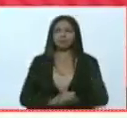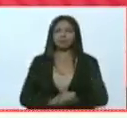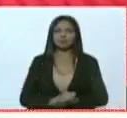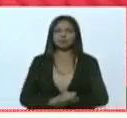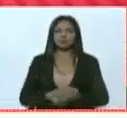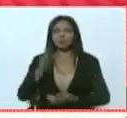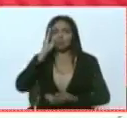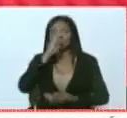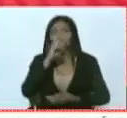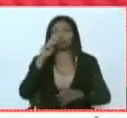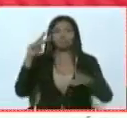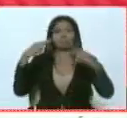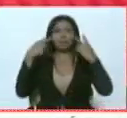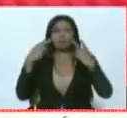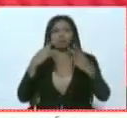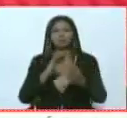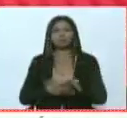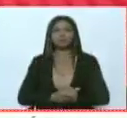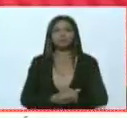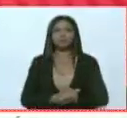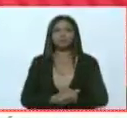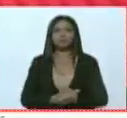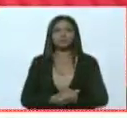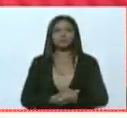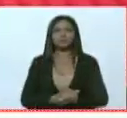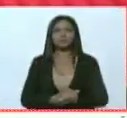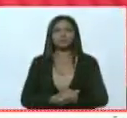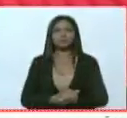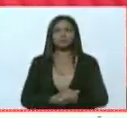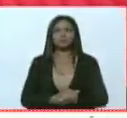Diosdado, que me escucha, que me escucháis.